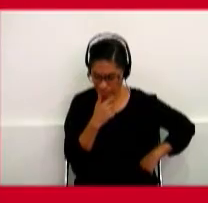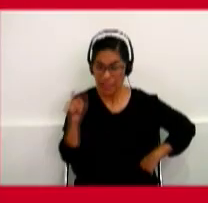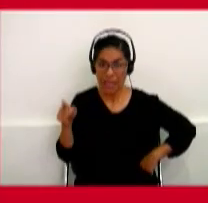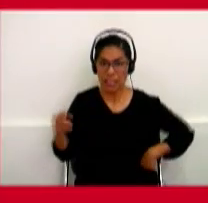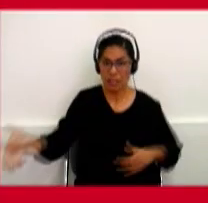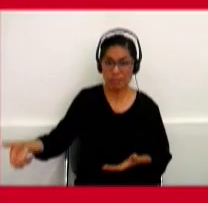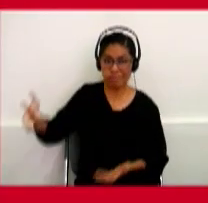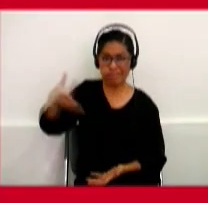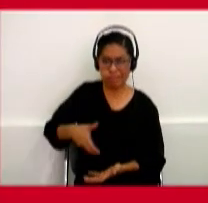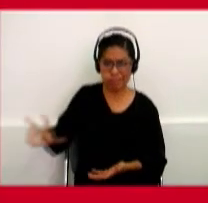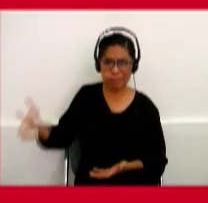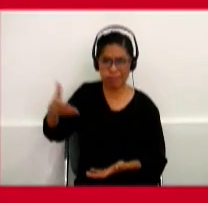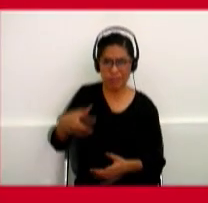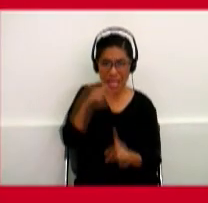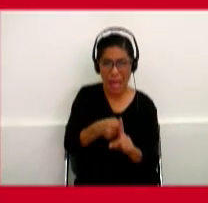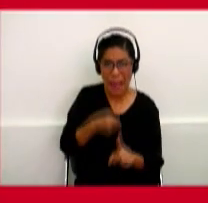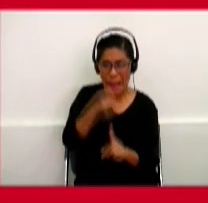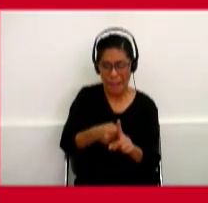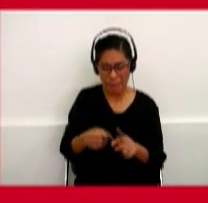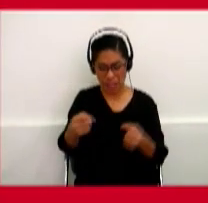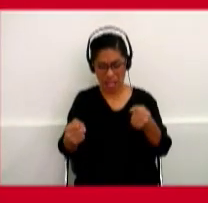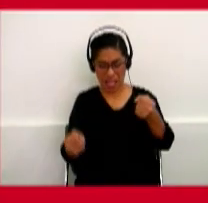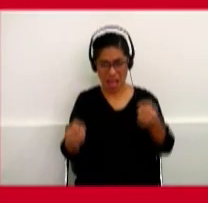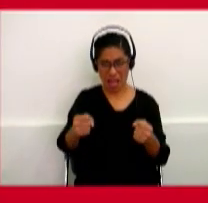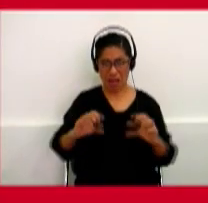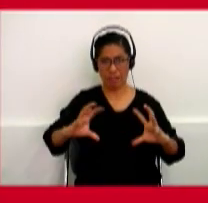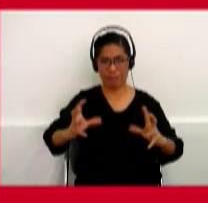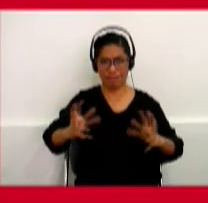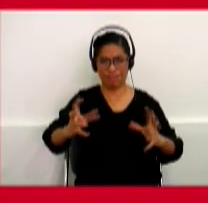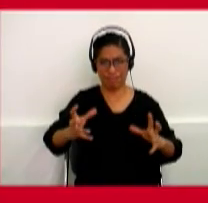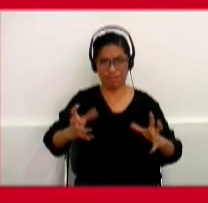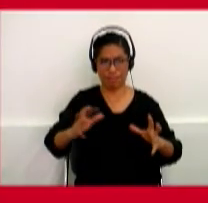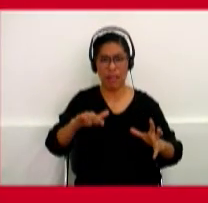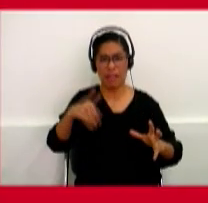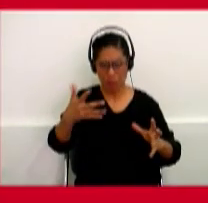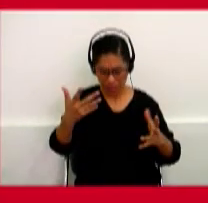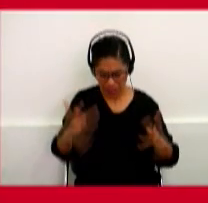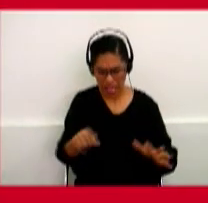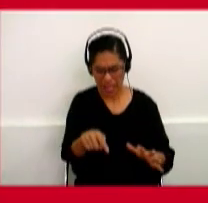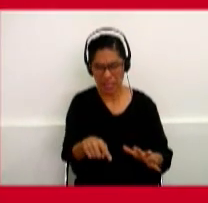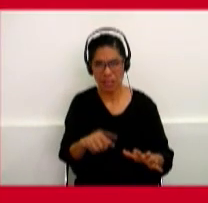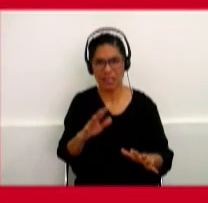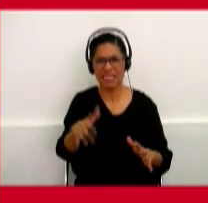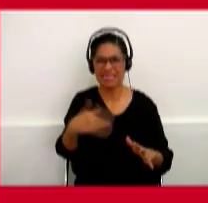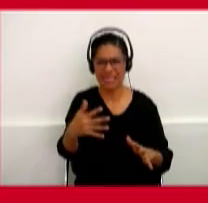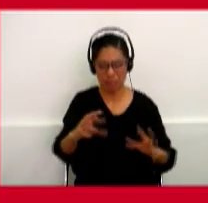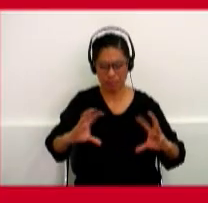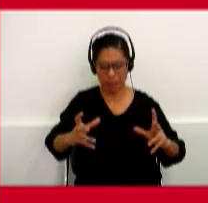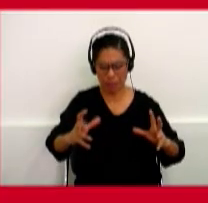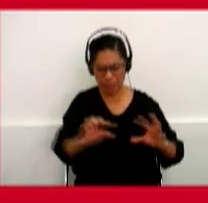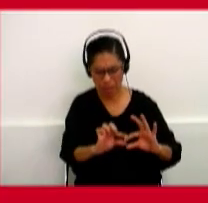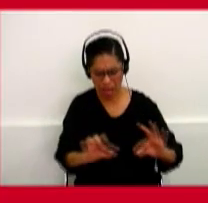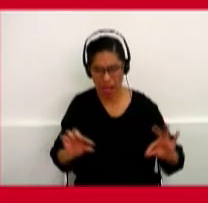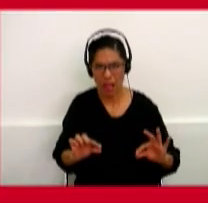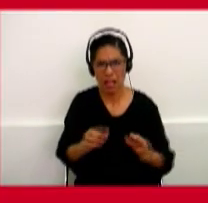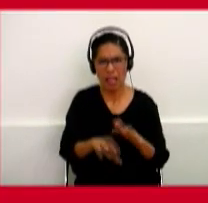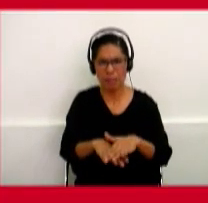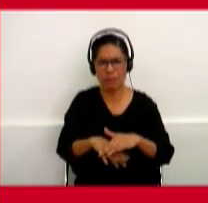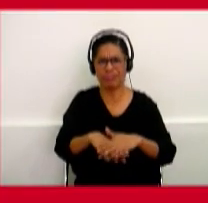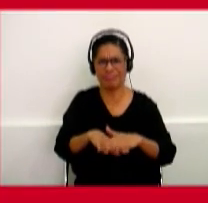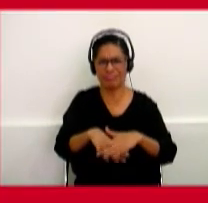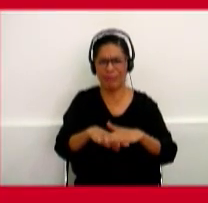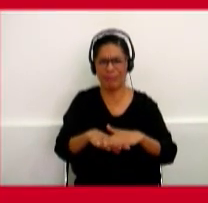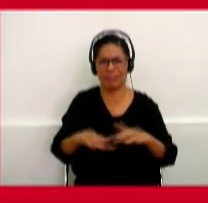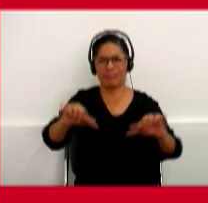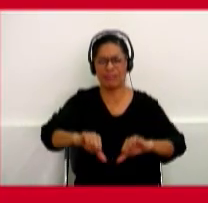estos impactos tan excesivos en los camiones que tienen el potencial de dañar los camiones? Y al mismo tiempo pueden buscar de repente qué pasa cuando